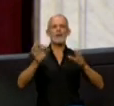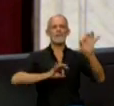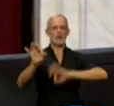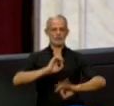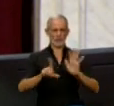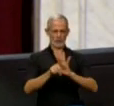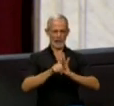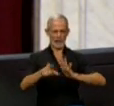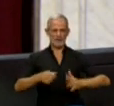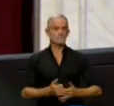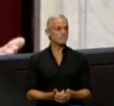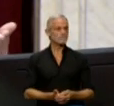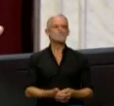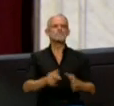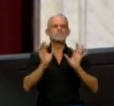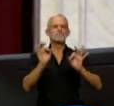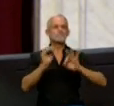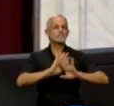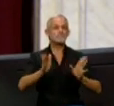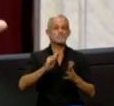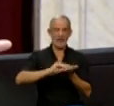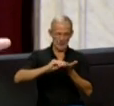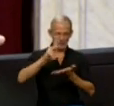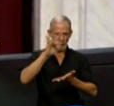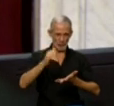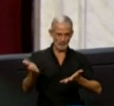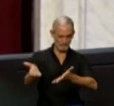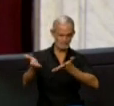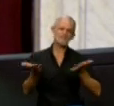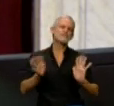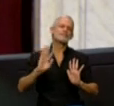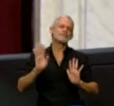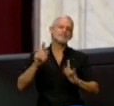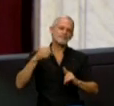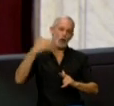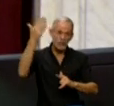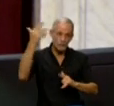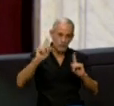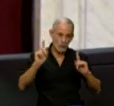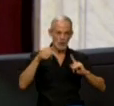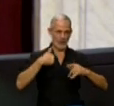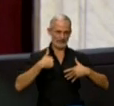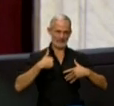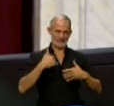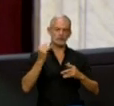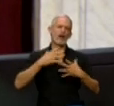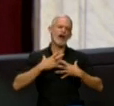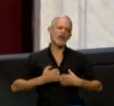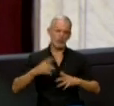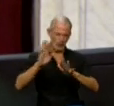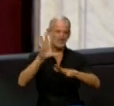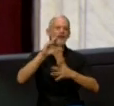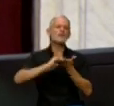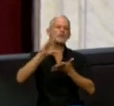proyecto dicho esto diputado lópez en tren de no hacer uso de la palabra para que usted no se deprima